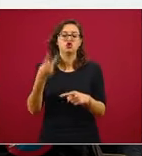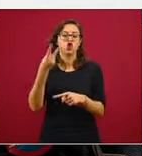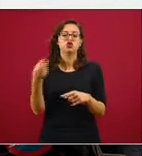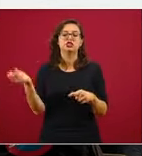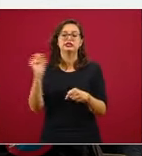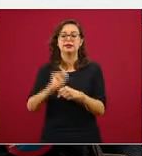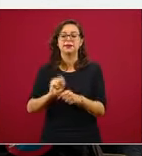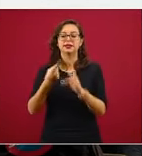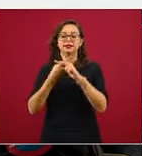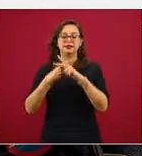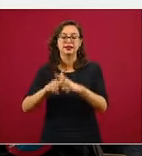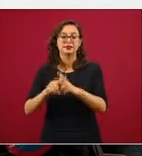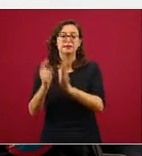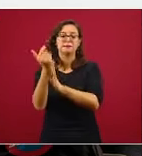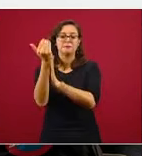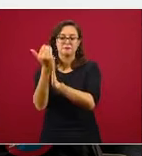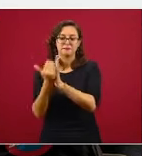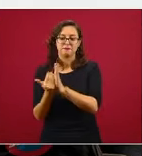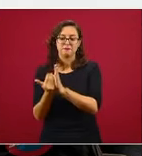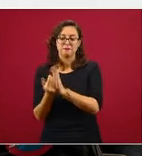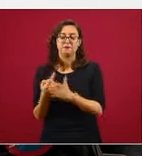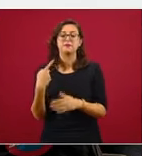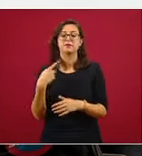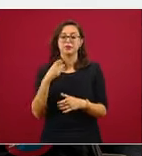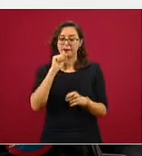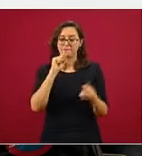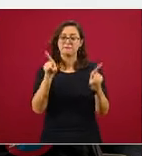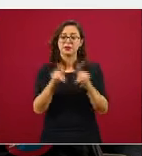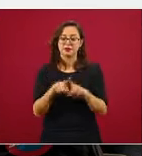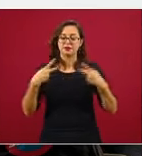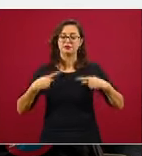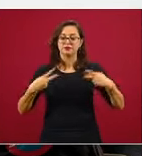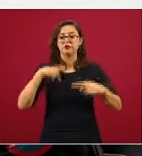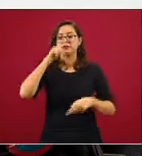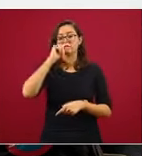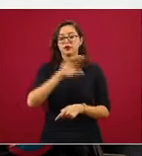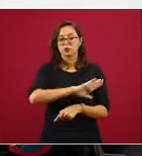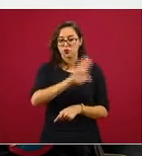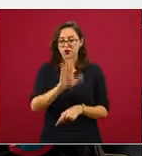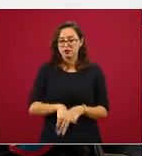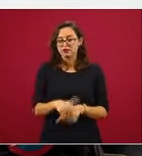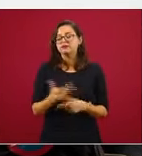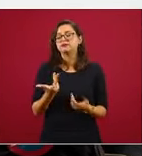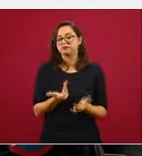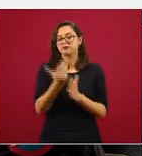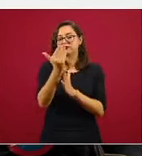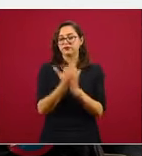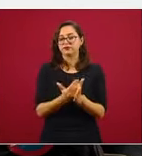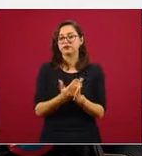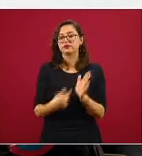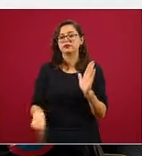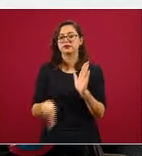la presentación de defunciones, aunque las últimas 2 semanas hay un porcentaje de disminución bastante importante, que es de menos